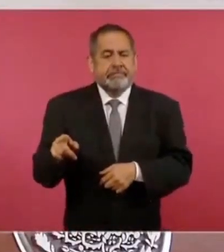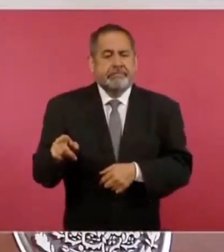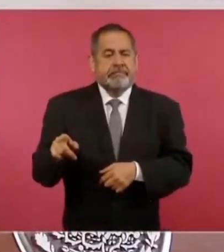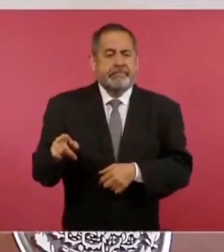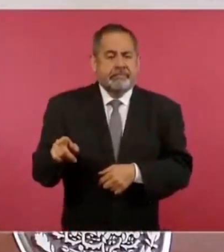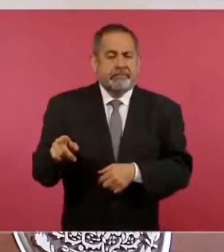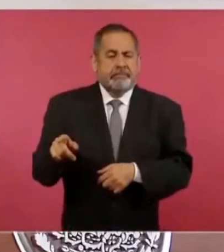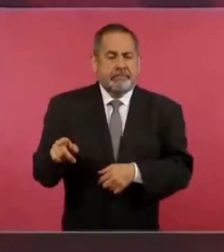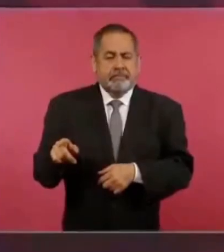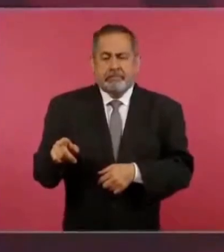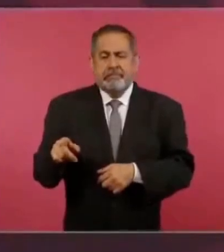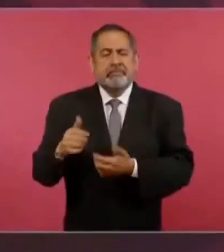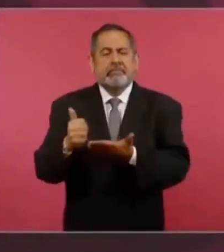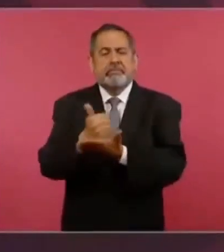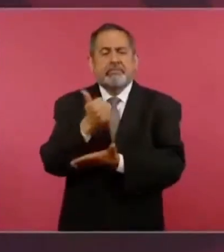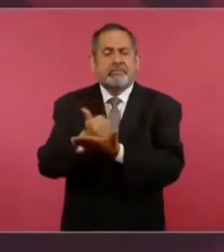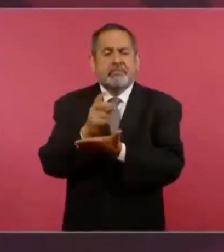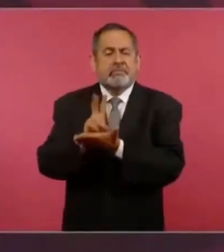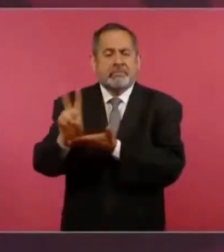Ciudad Victoria,